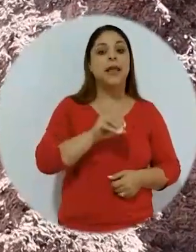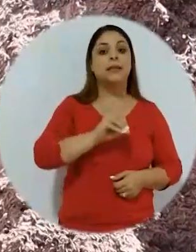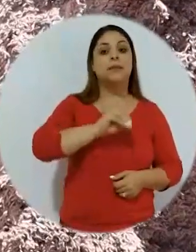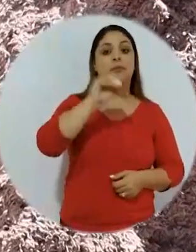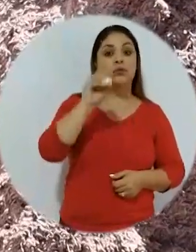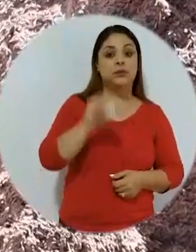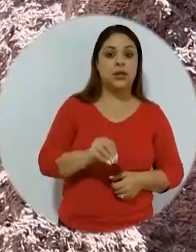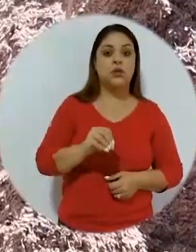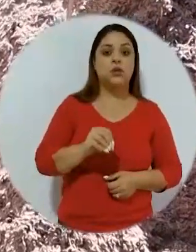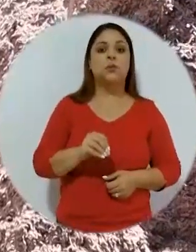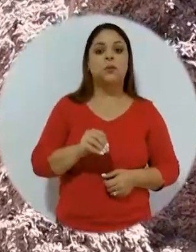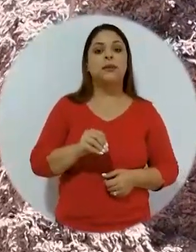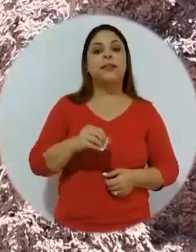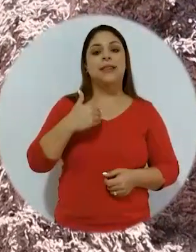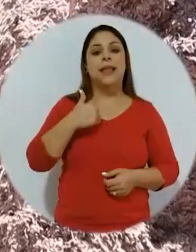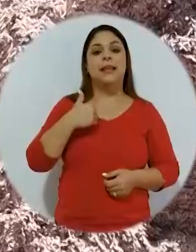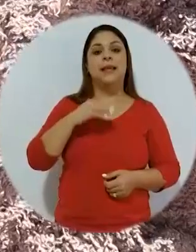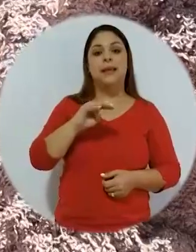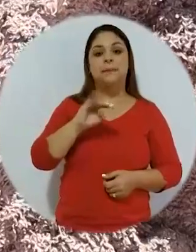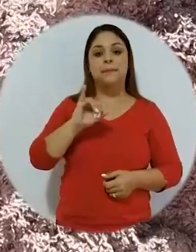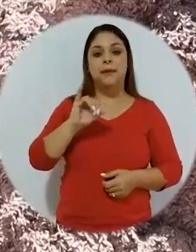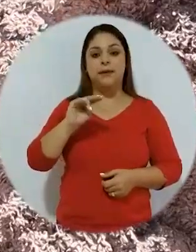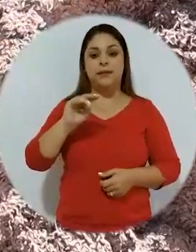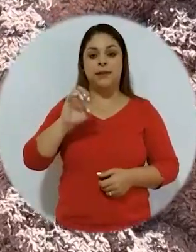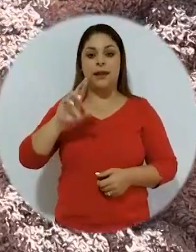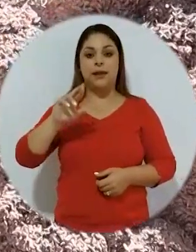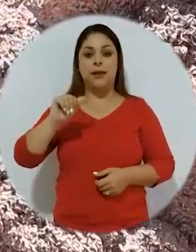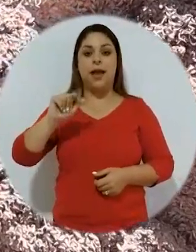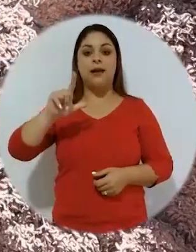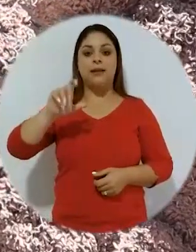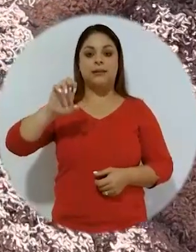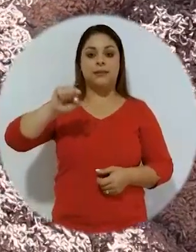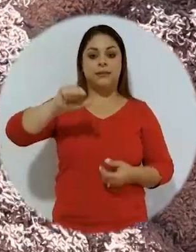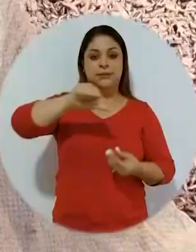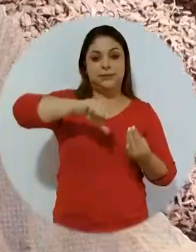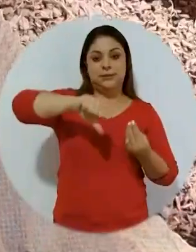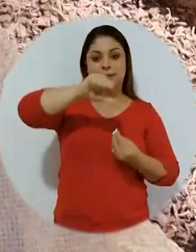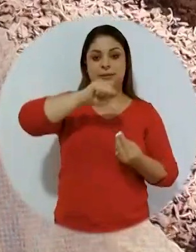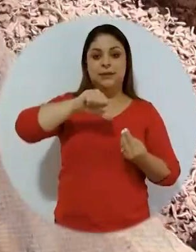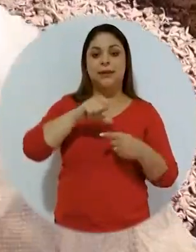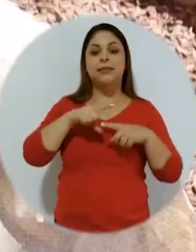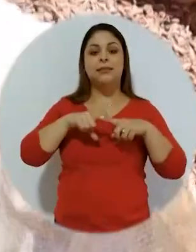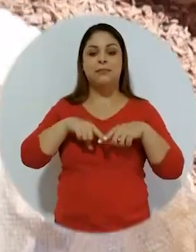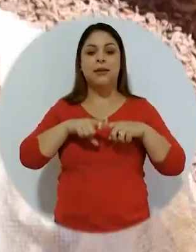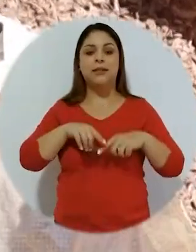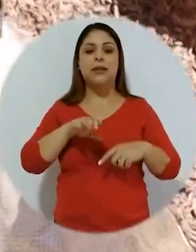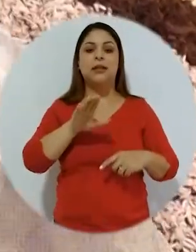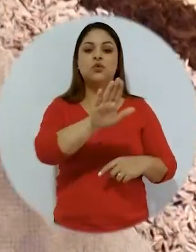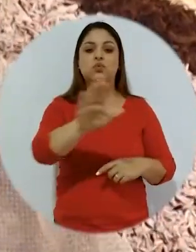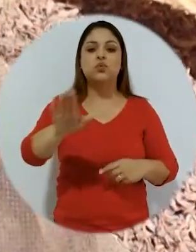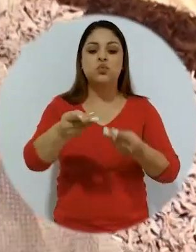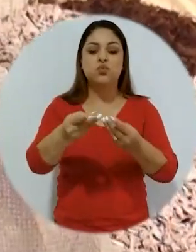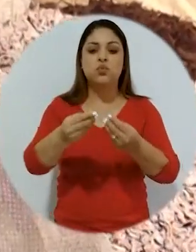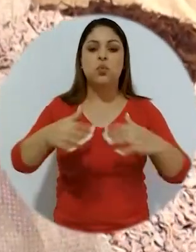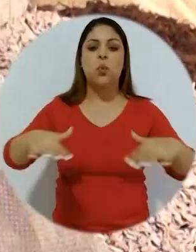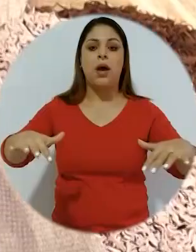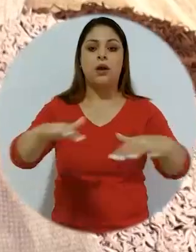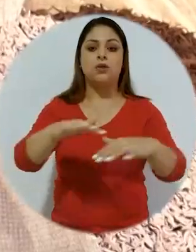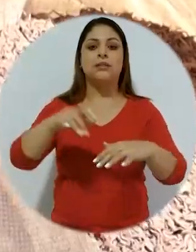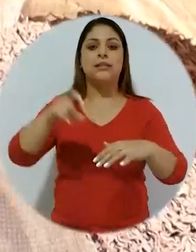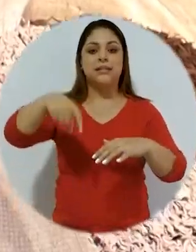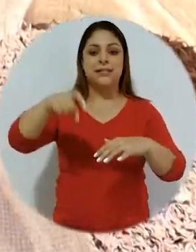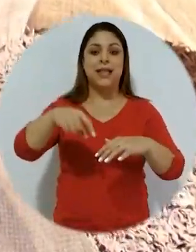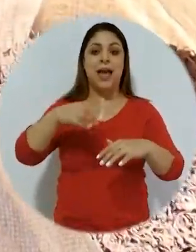un 30% con minerales que nosotros añadimos de acuerdo a las necesidades que tienen los suelos acá en la región